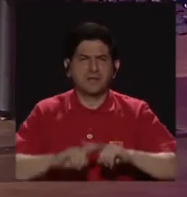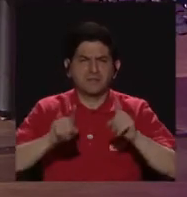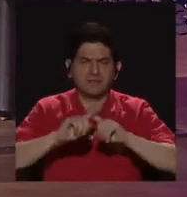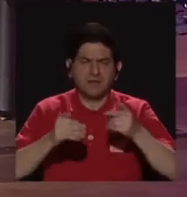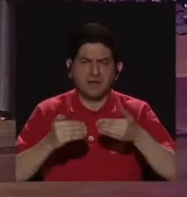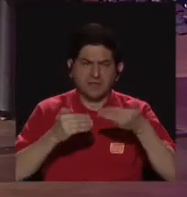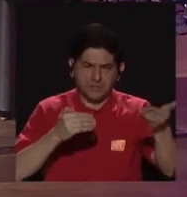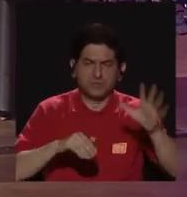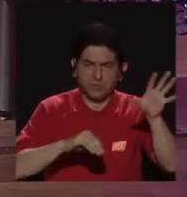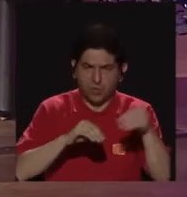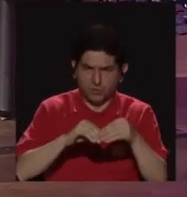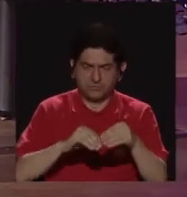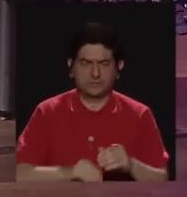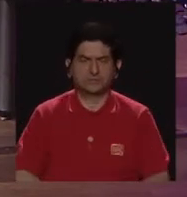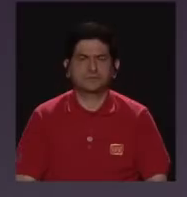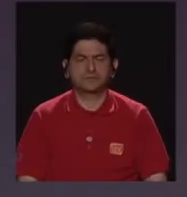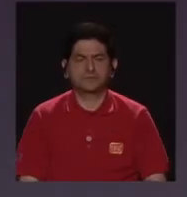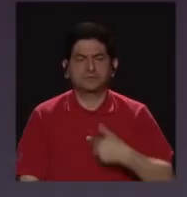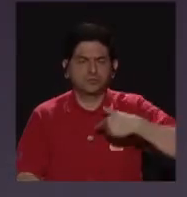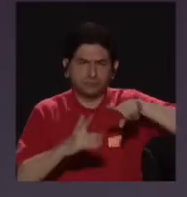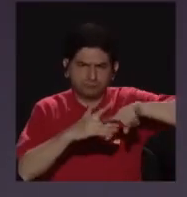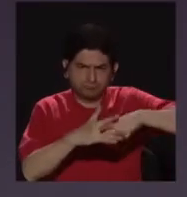que decir voy a comenzar